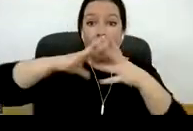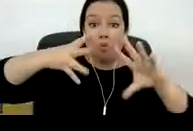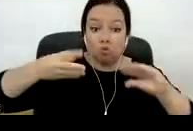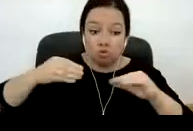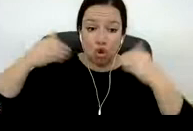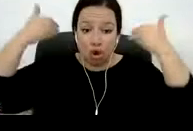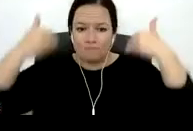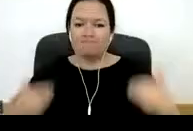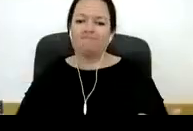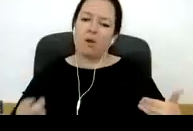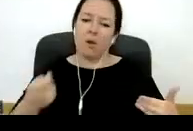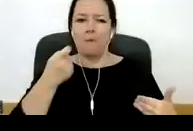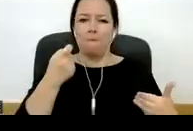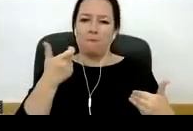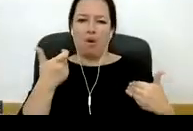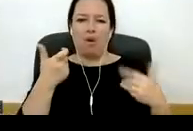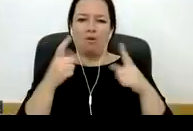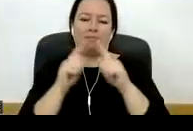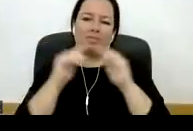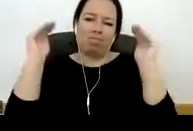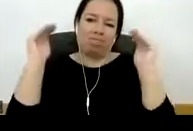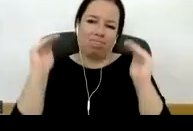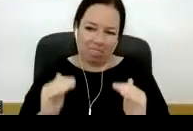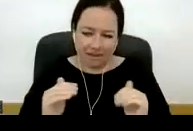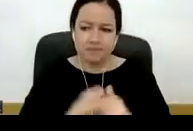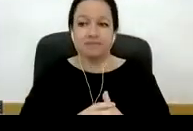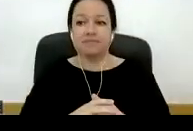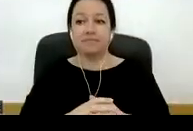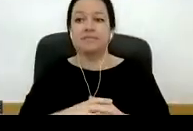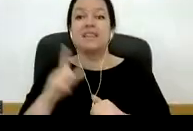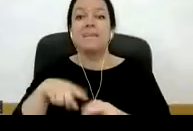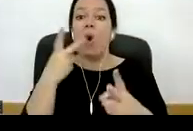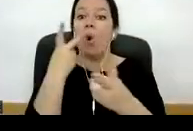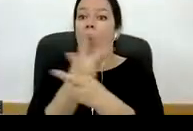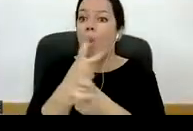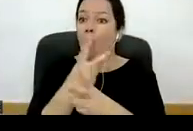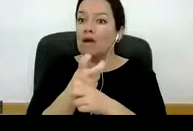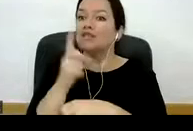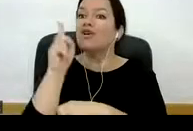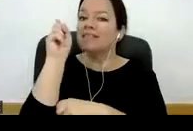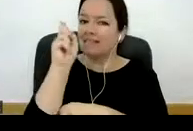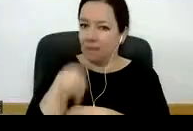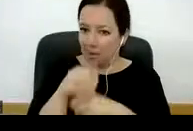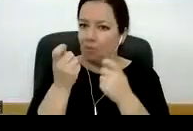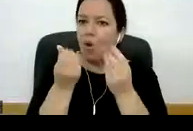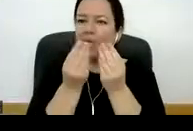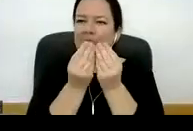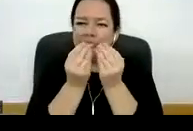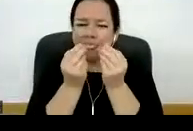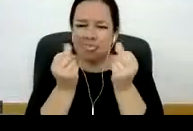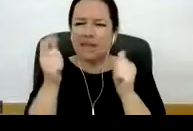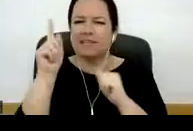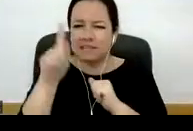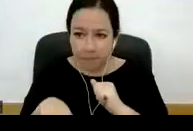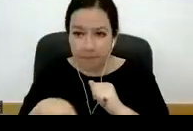alrededor pierde consistencia. Hay una disminución de la masa ósea, pensad que, y esto lo veremos en el caso